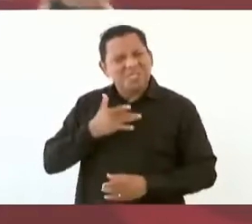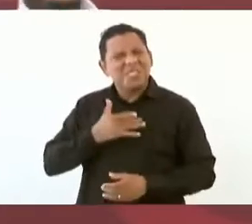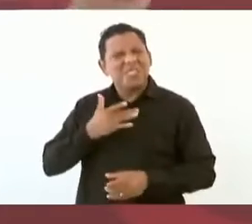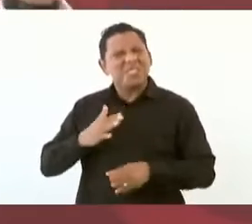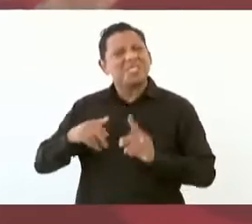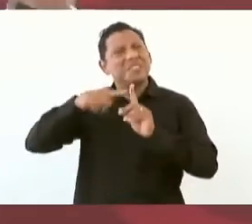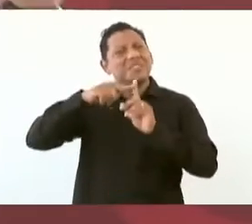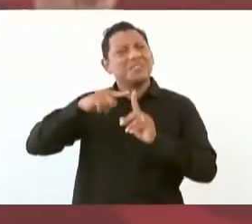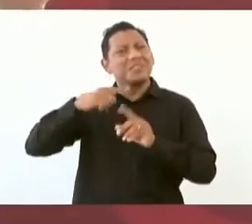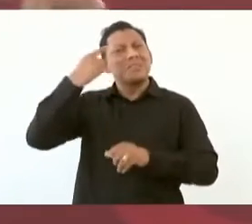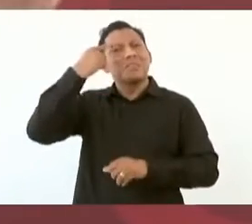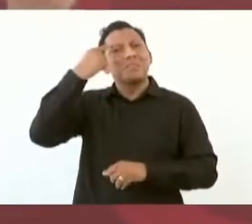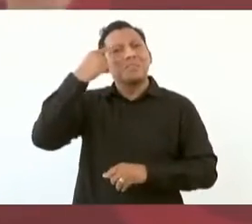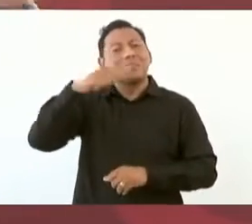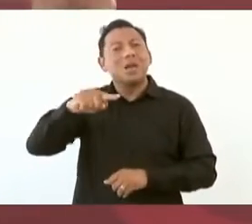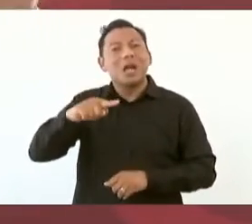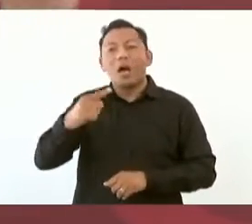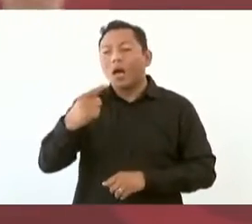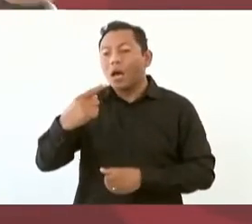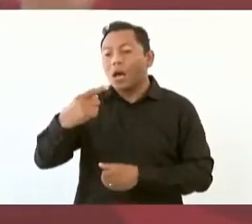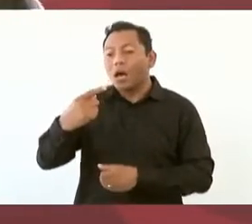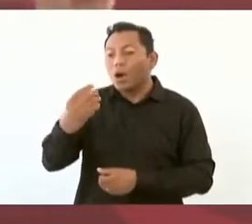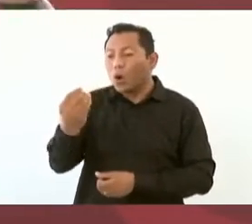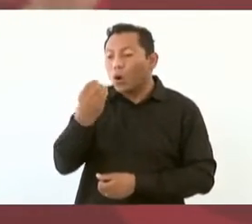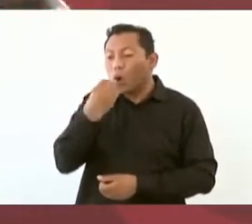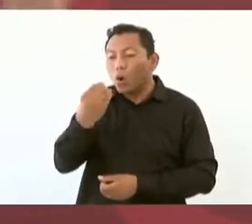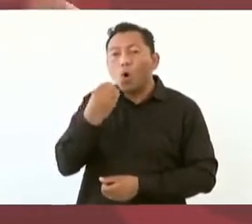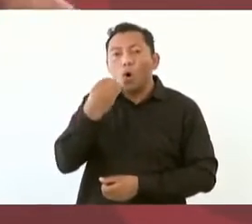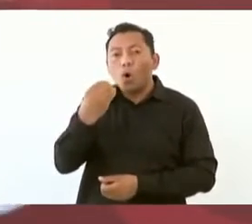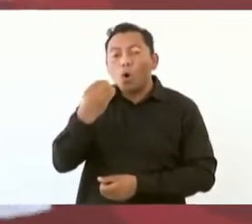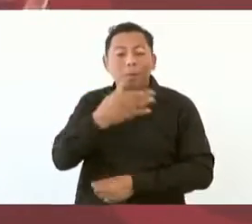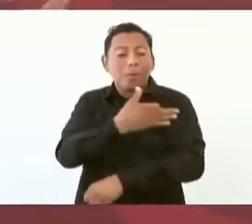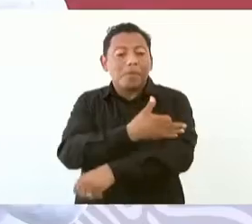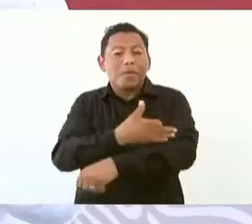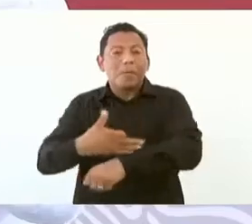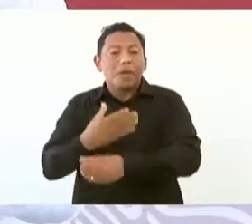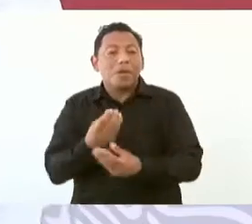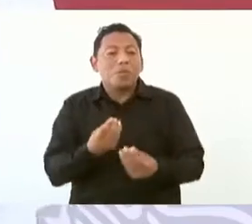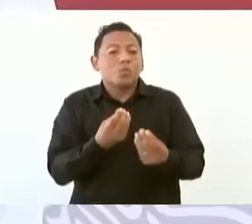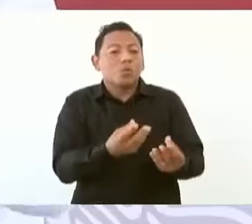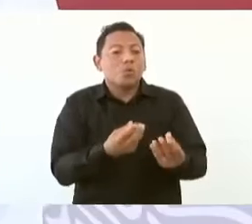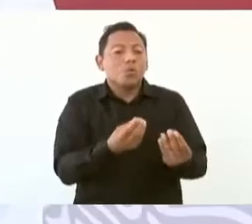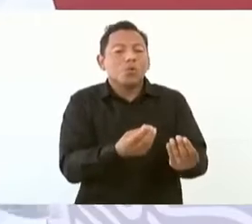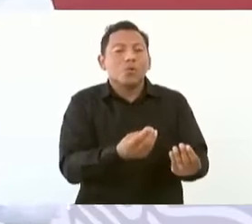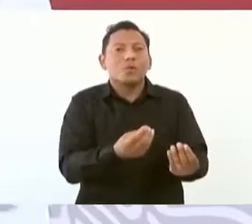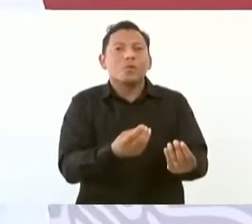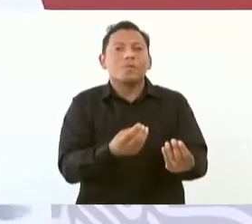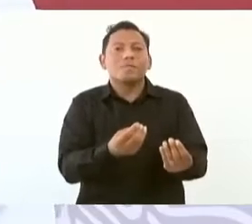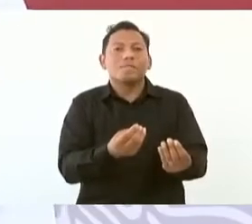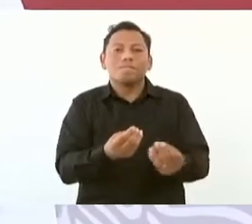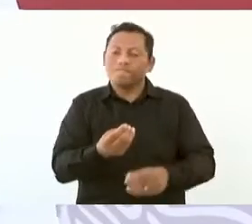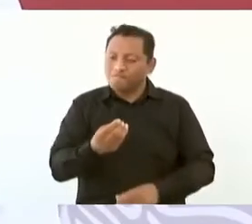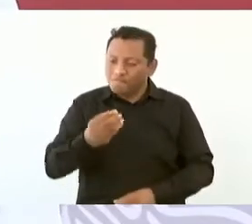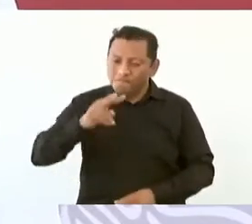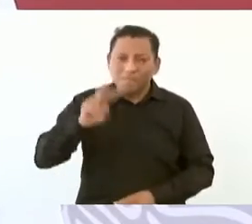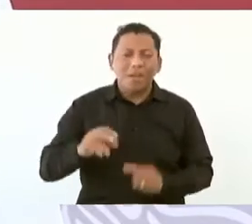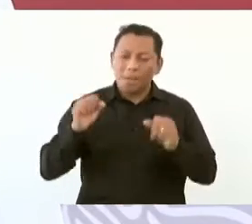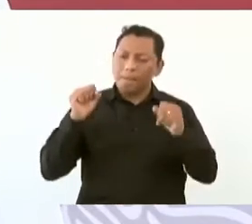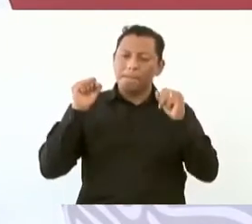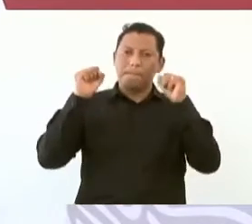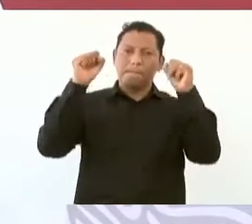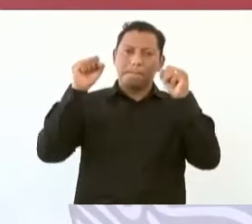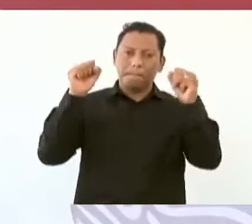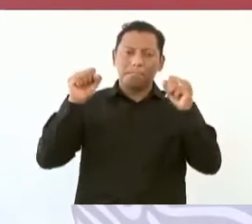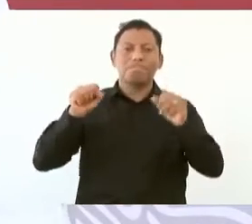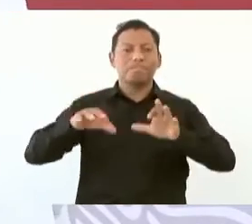es para conseguir el sustento de mi familia. Que vivan los trabajadores y